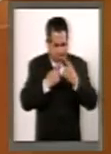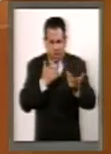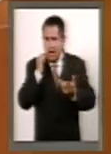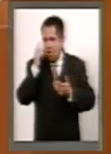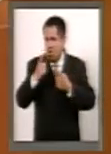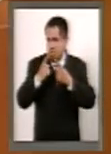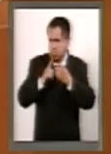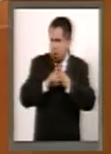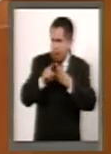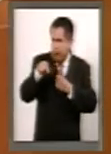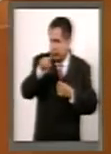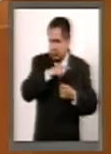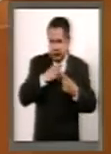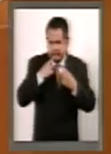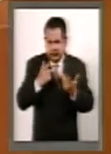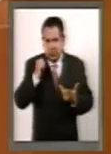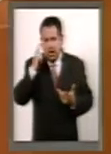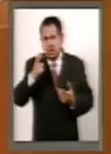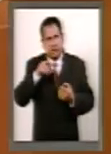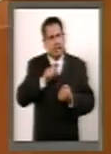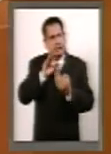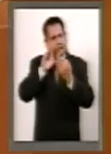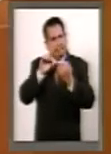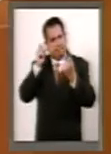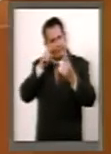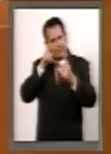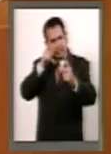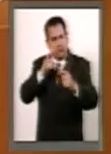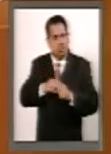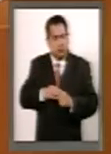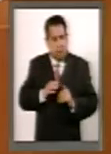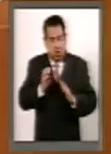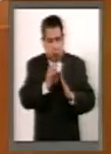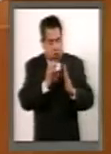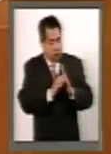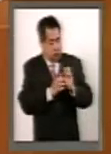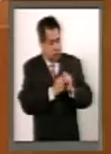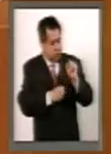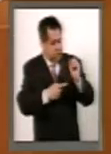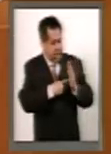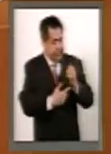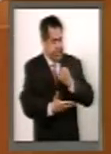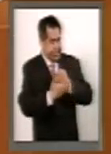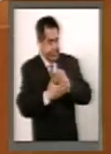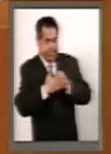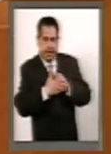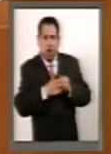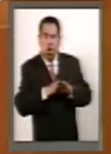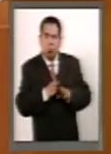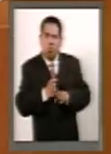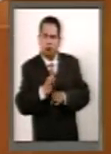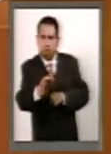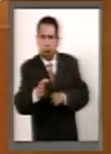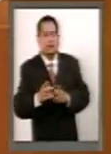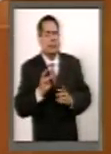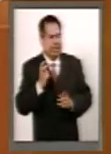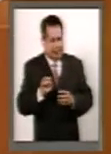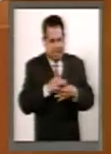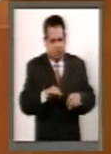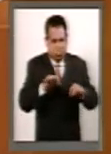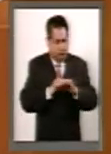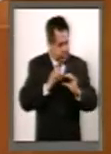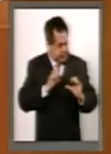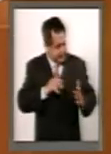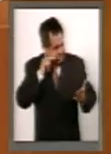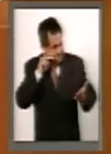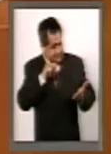problemas ni de nuestros grandes retos. La Constitución nos señala el camino. Veámoslo con el cuidado y